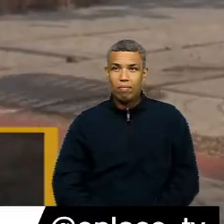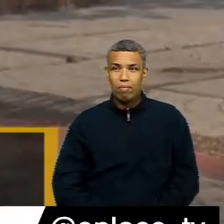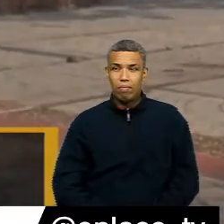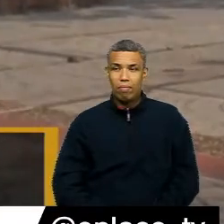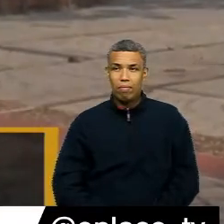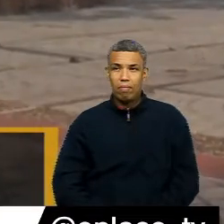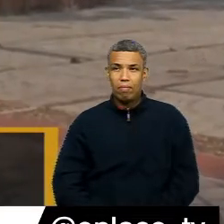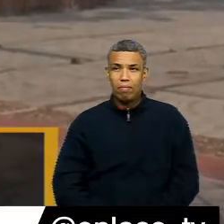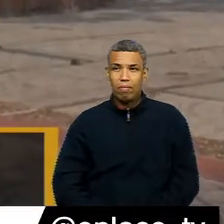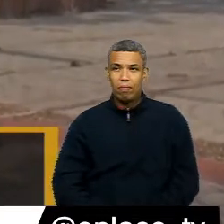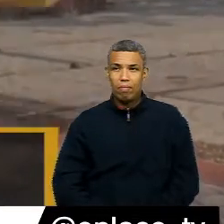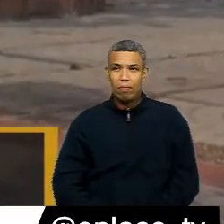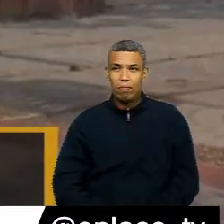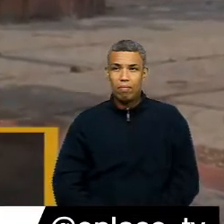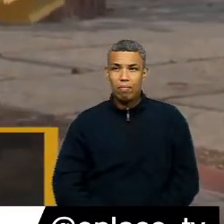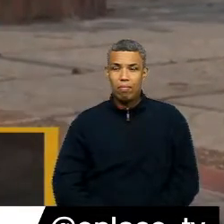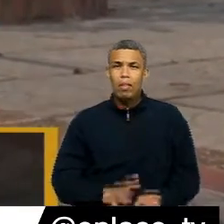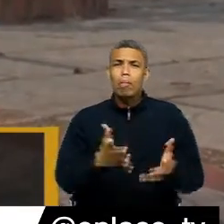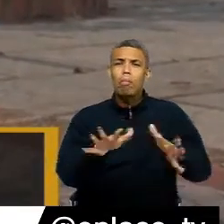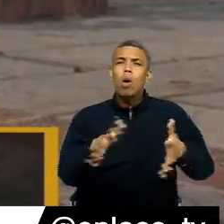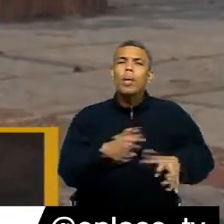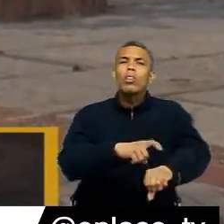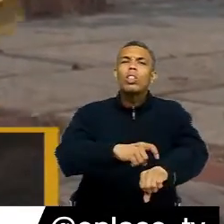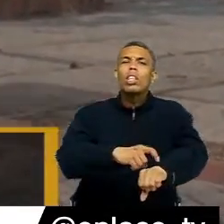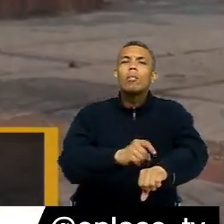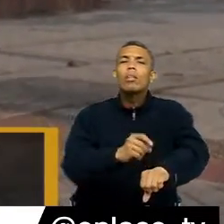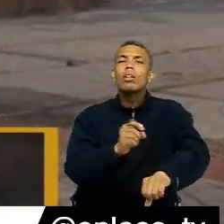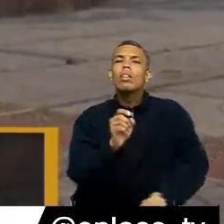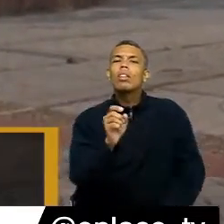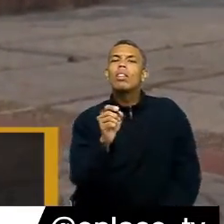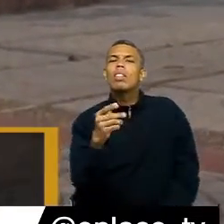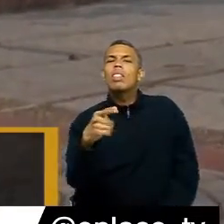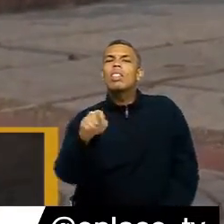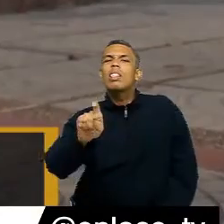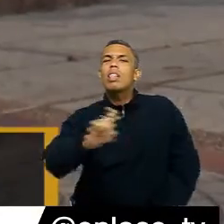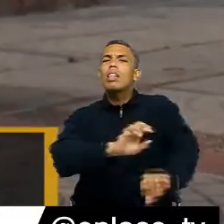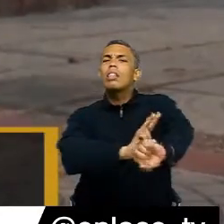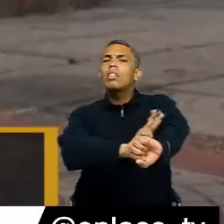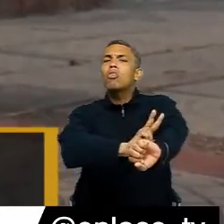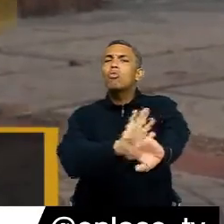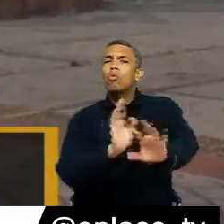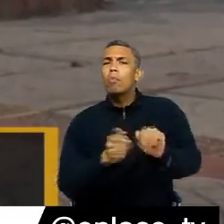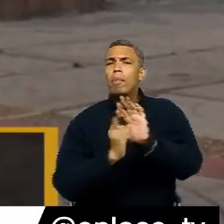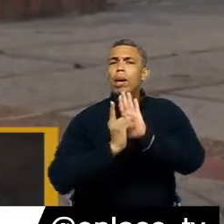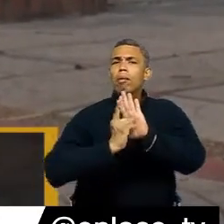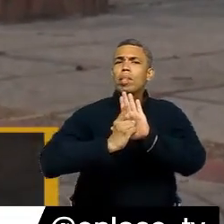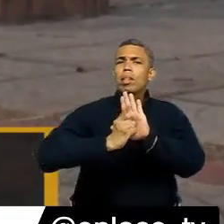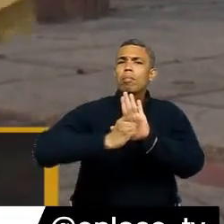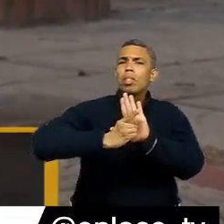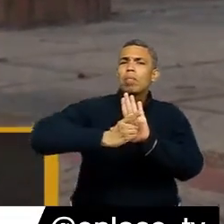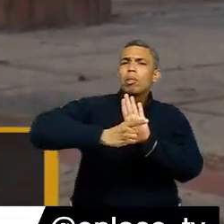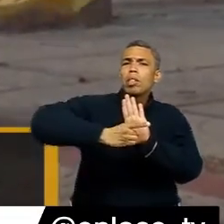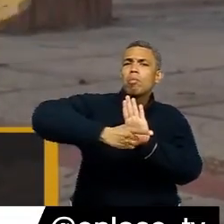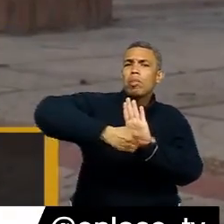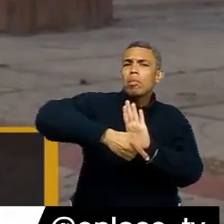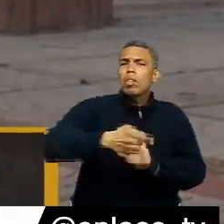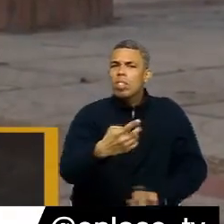Conocimos que esto dura aproximadamente unos 16 segundos moviéndose solo, a veces